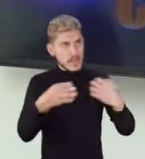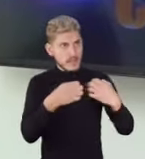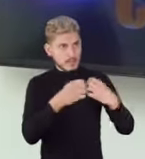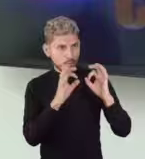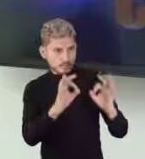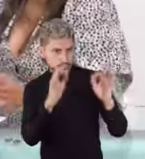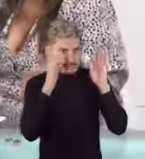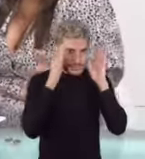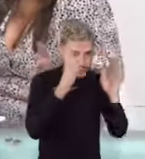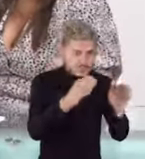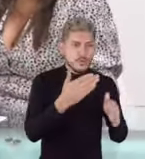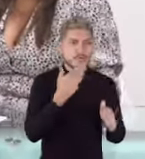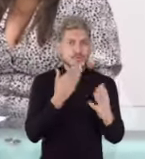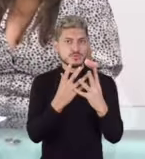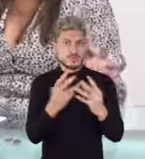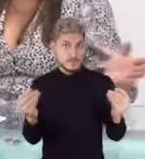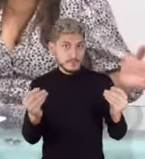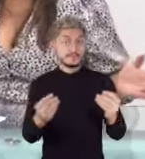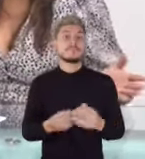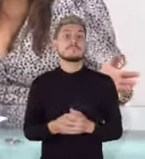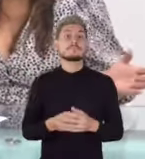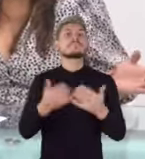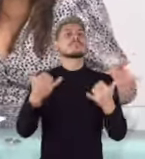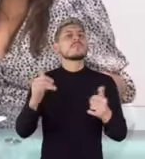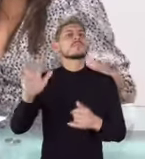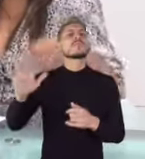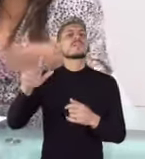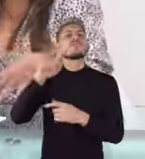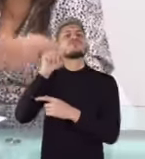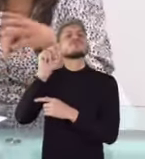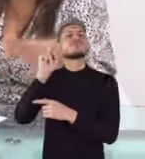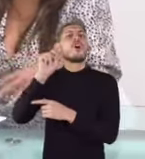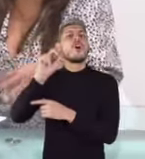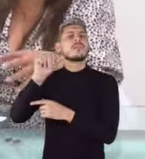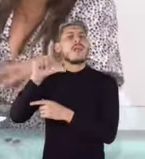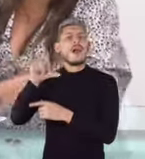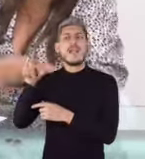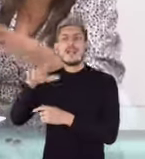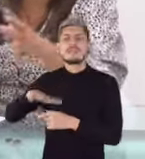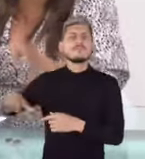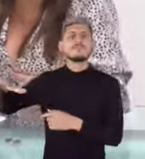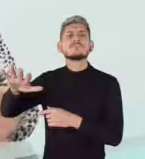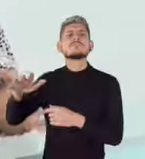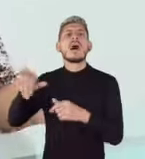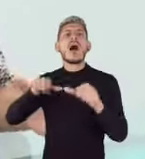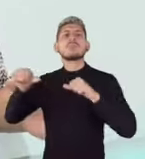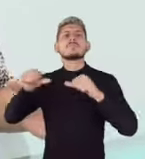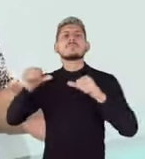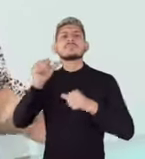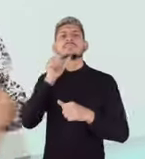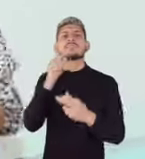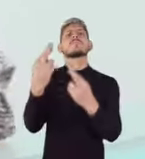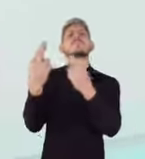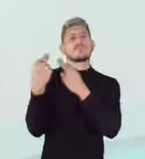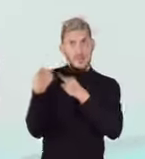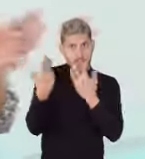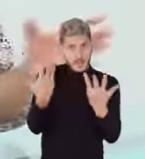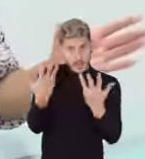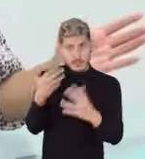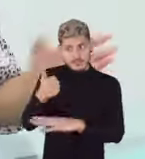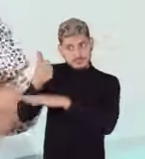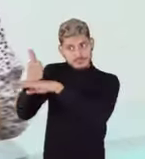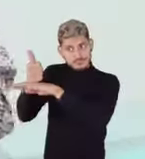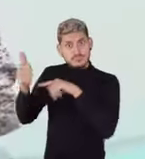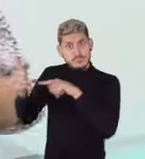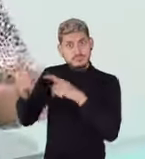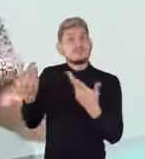estos problemas. Ahora, ¿qué dicen los administradores zonales? Porque se supone que cada administración zonal tiene que hacerse cargo del territorio. Y yo he visto